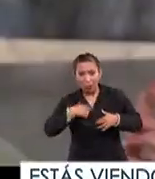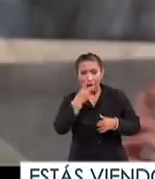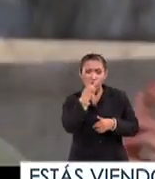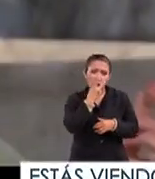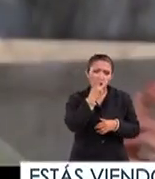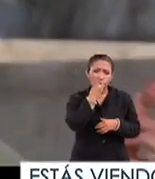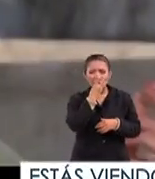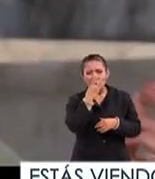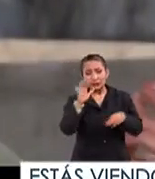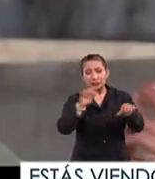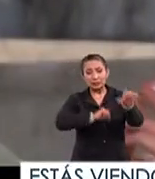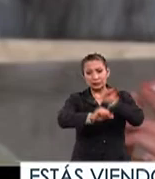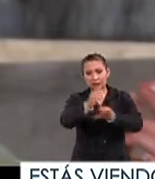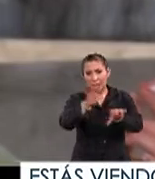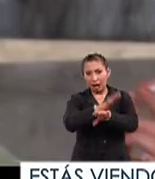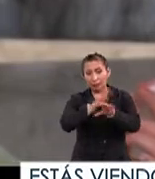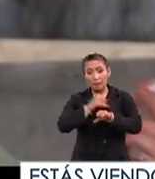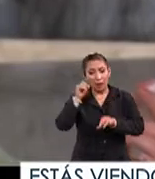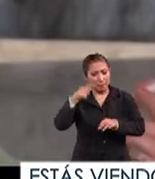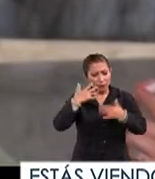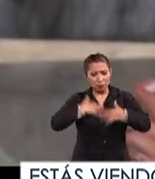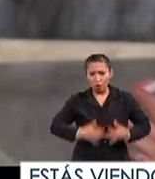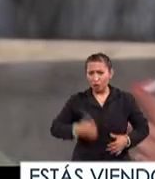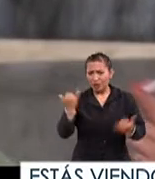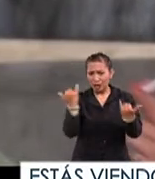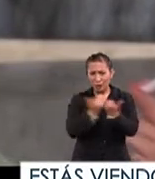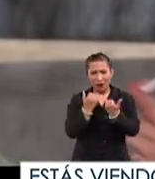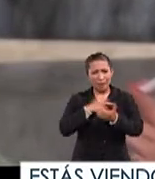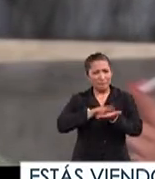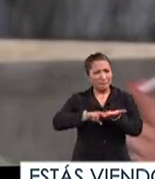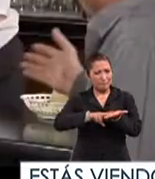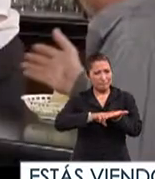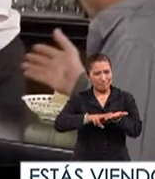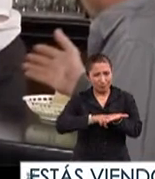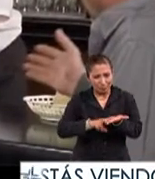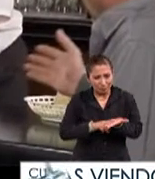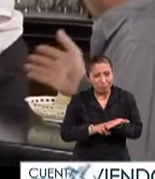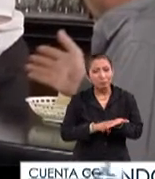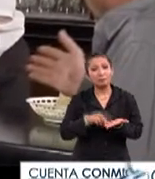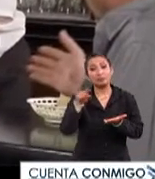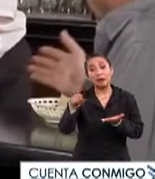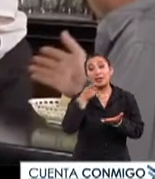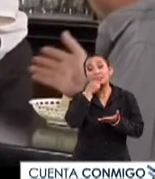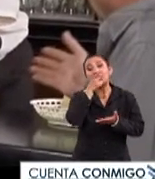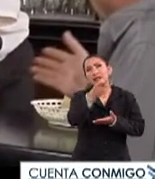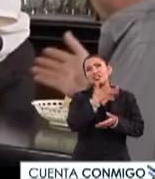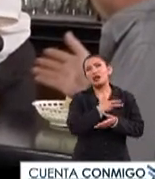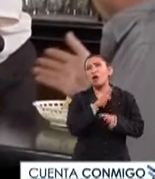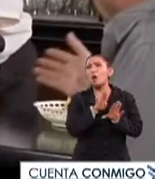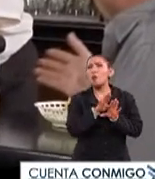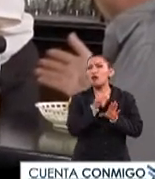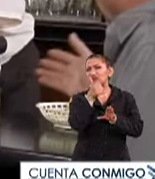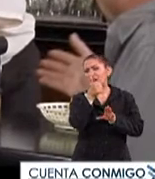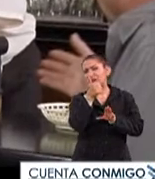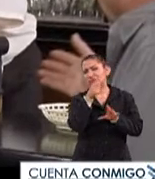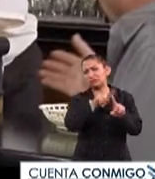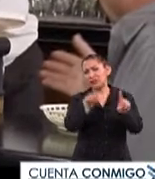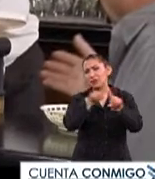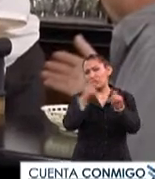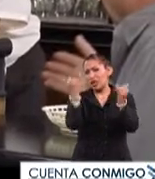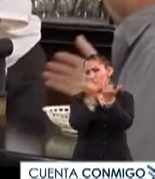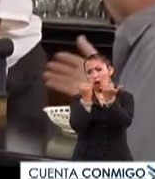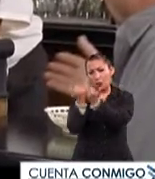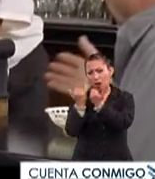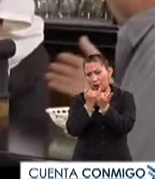2 o 3 cambios de ropa, pero toda la acción se desarrolla con este traje, que dicen que tenía 6